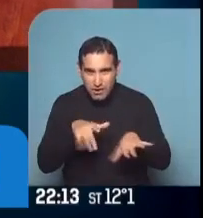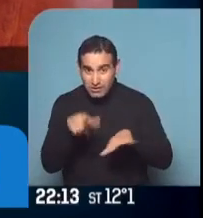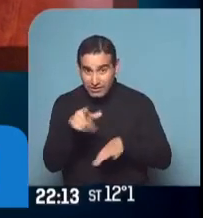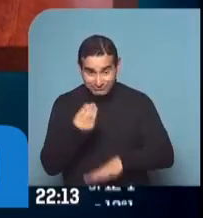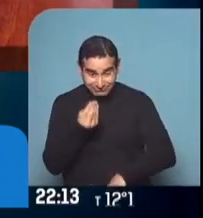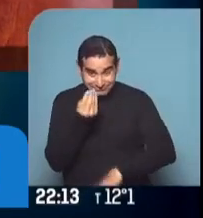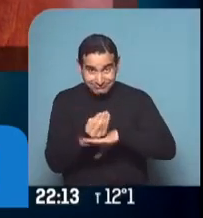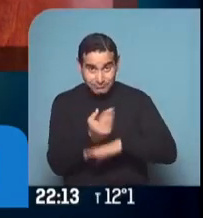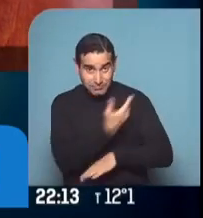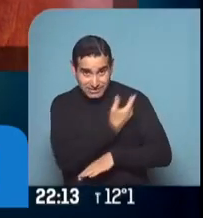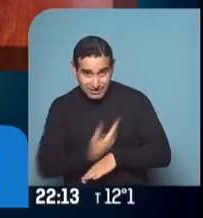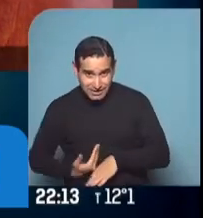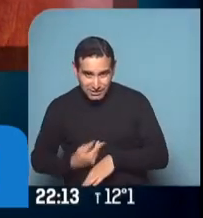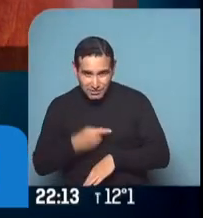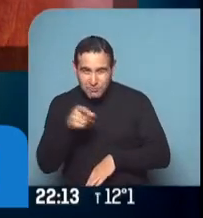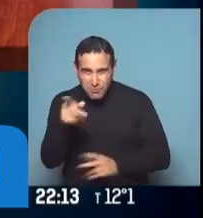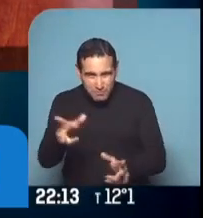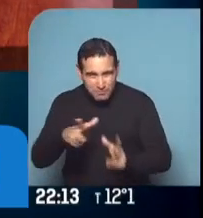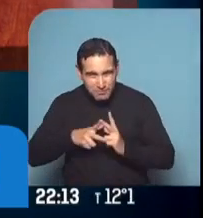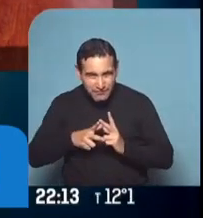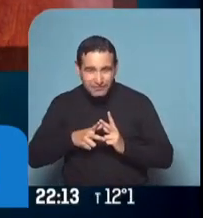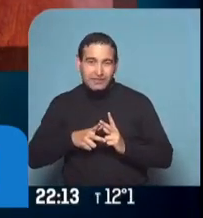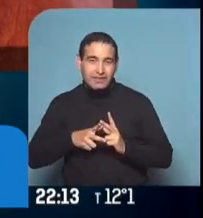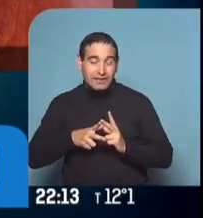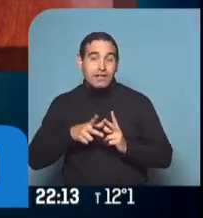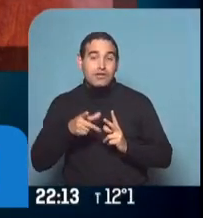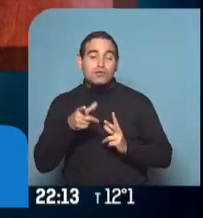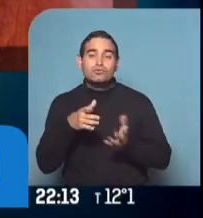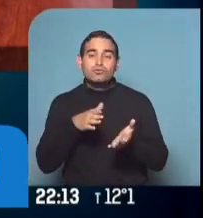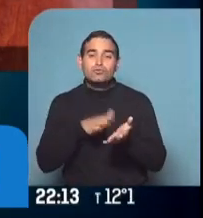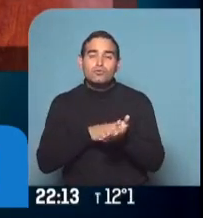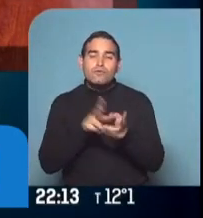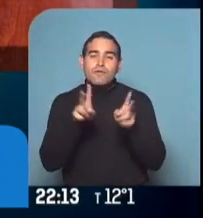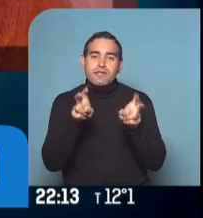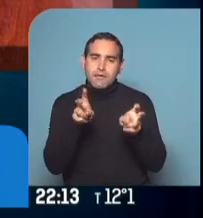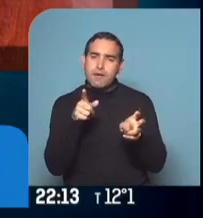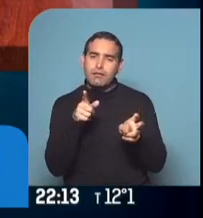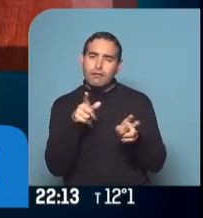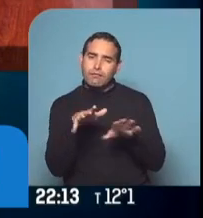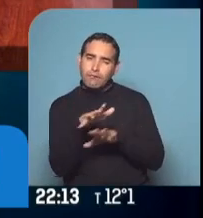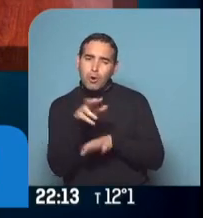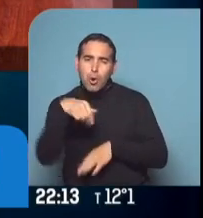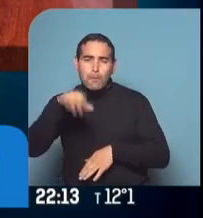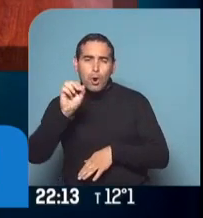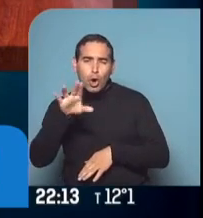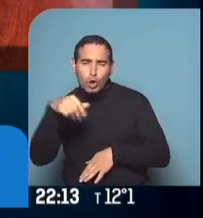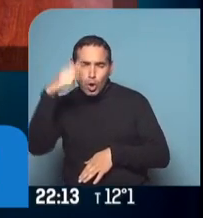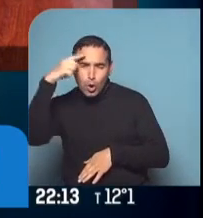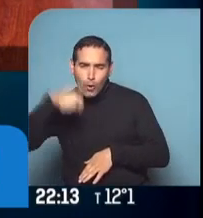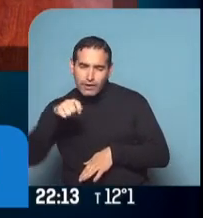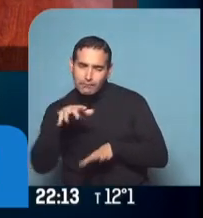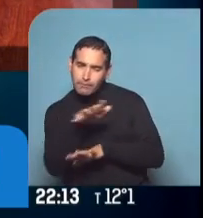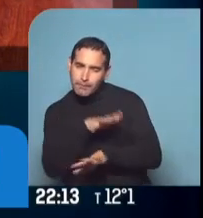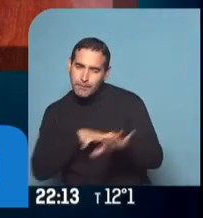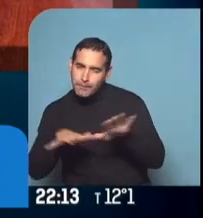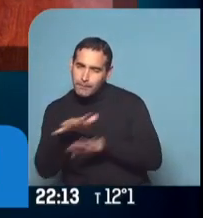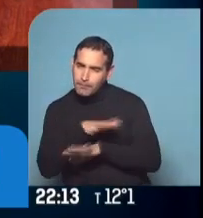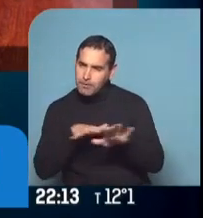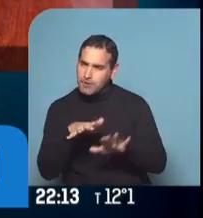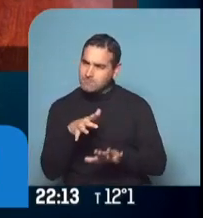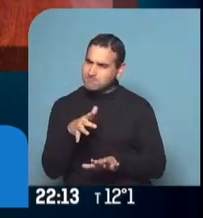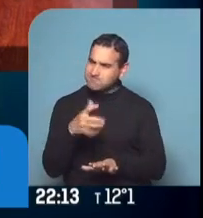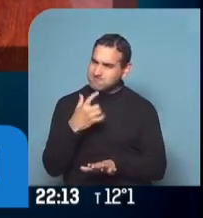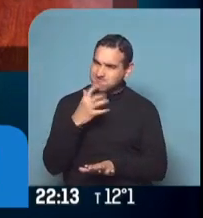la presidencia. Vos mencionabas las revelaciones en torno a los manejos turbios del juez Moro en el caso del Lava-Jato. A esto le podemos sumar